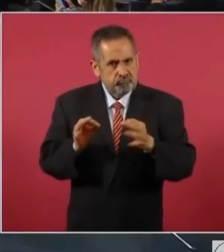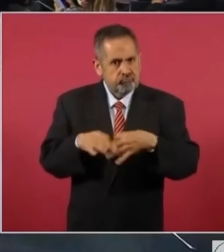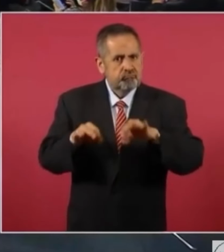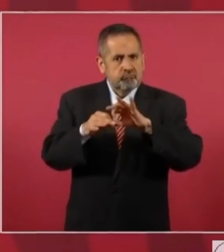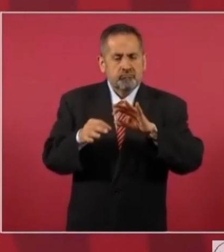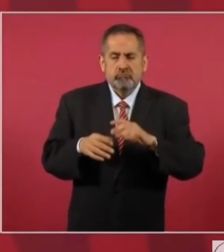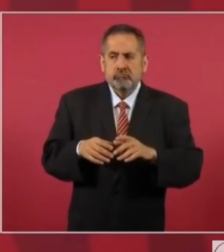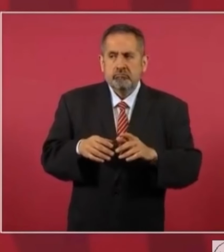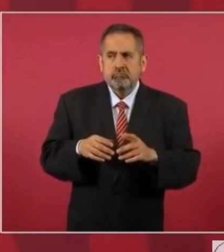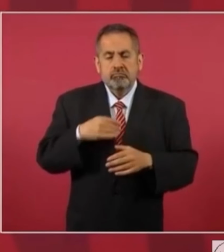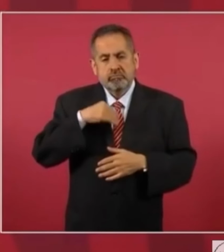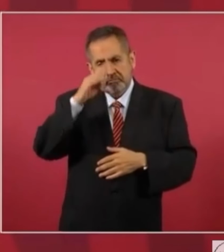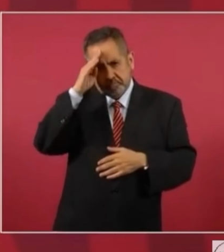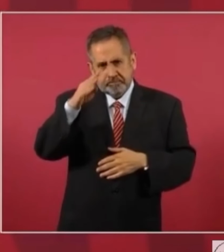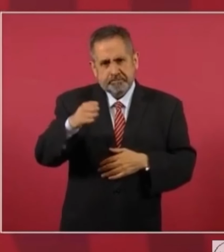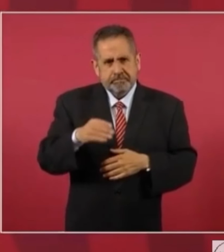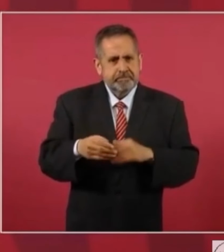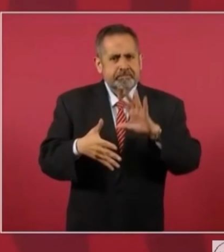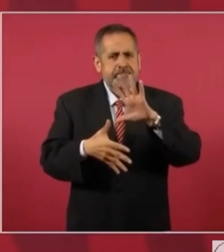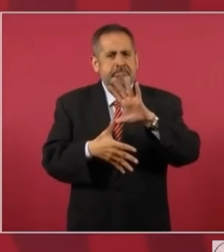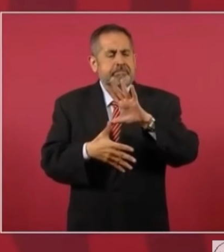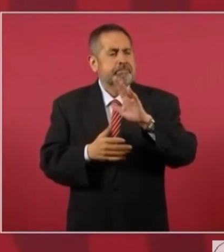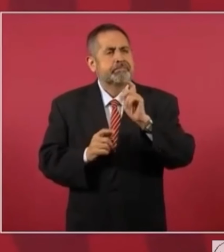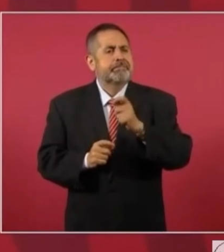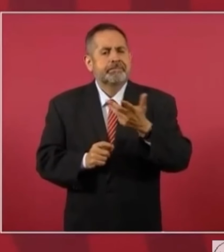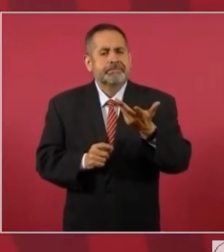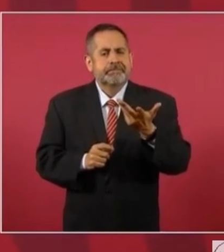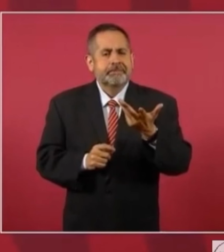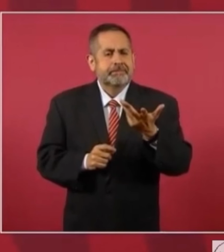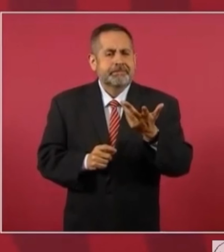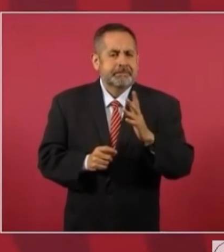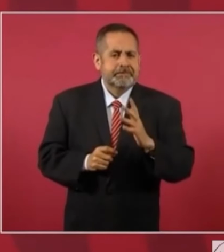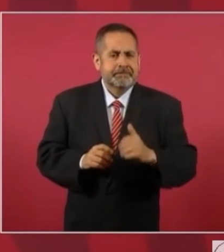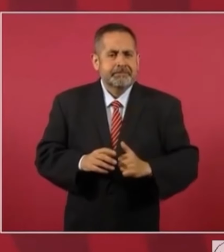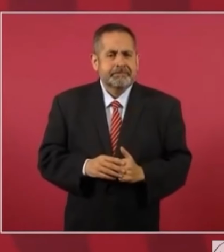o se le considere como un continente de